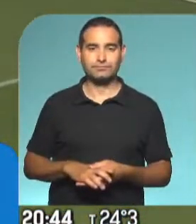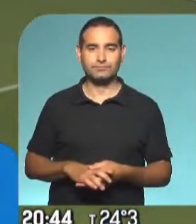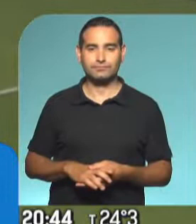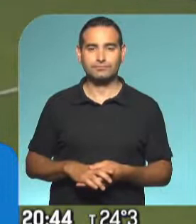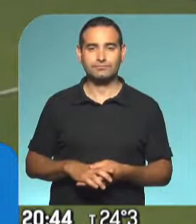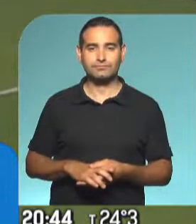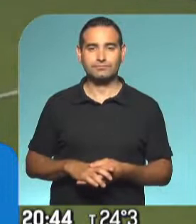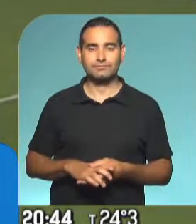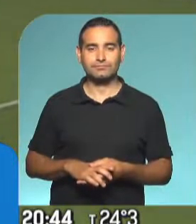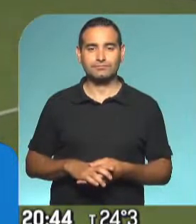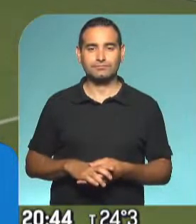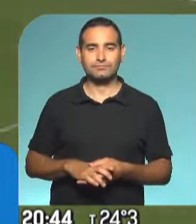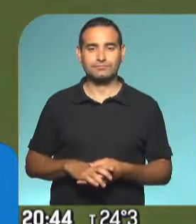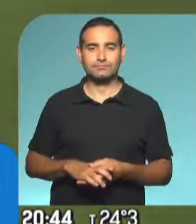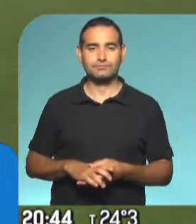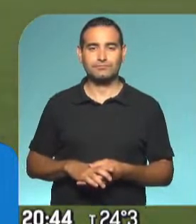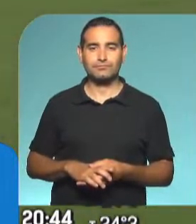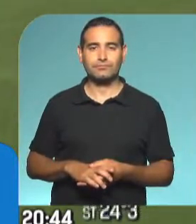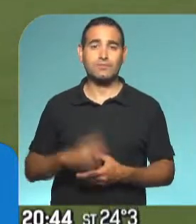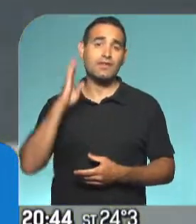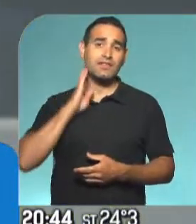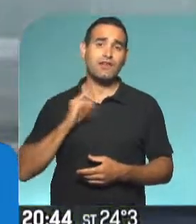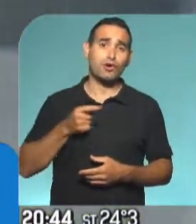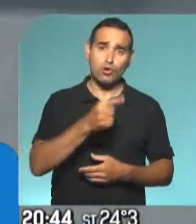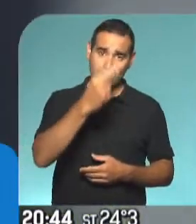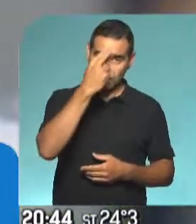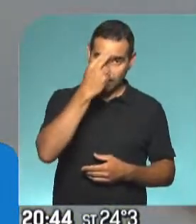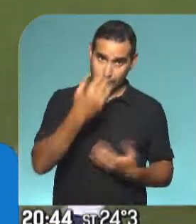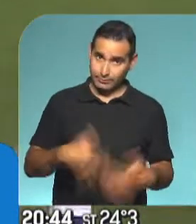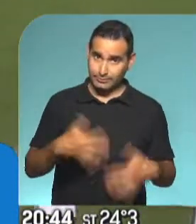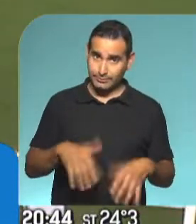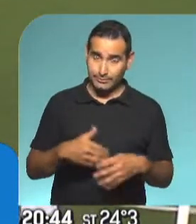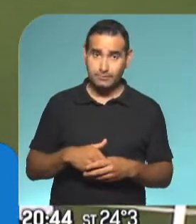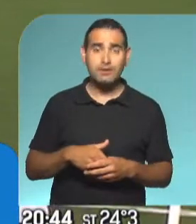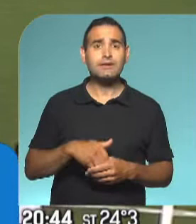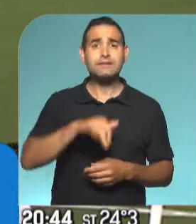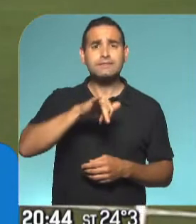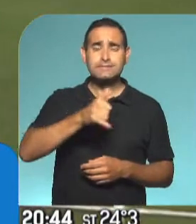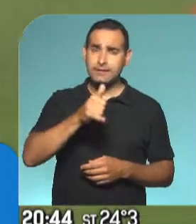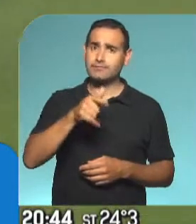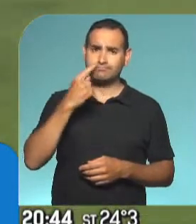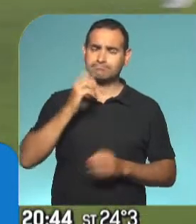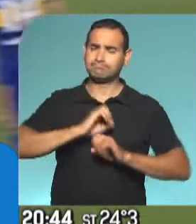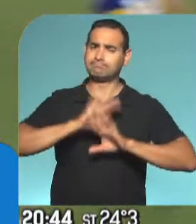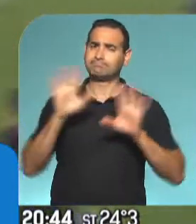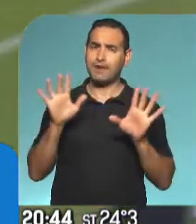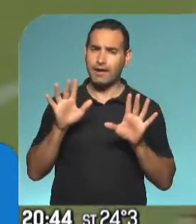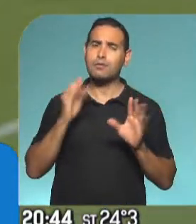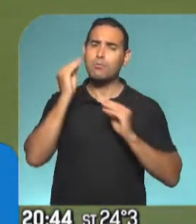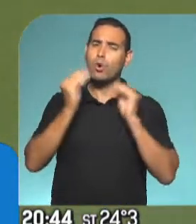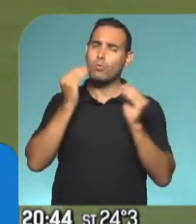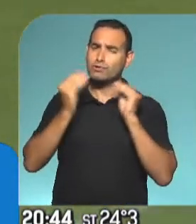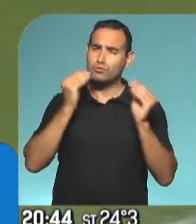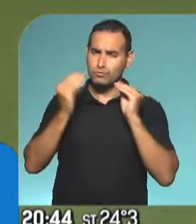¿no? Los gestos de Tevez contra Salvio quedan para el recuerdo. Lo que sí queda claro, que hay